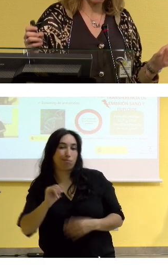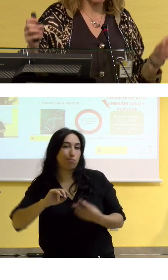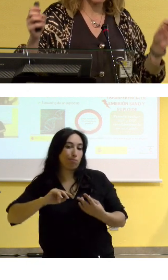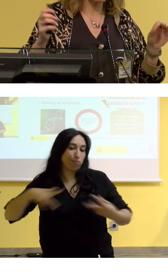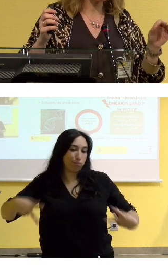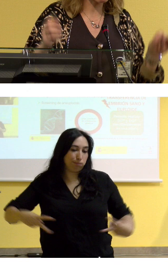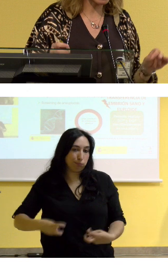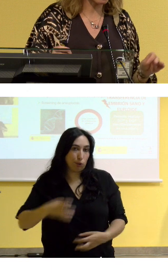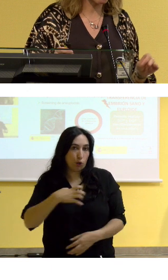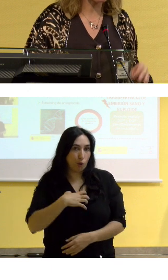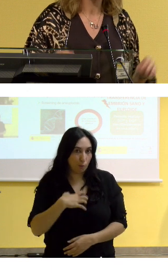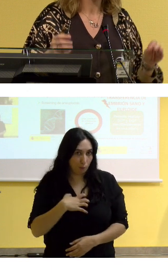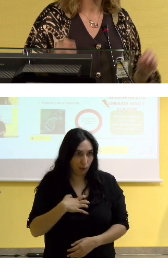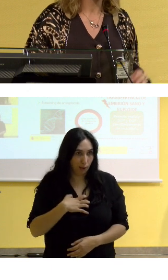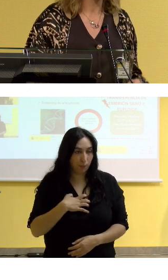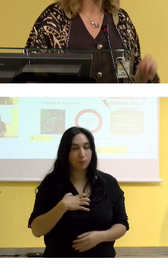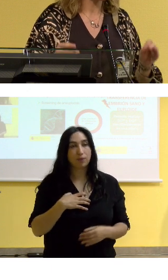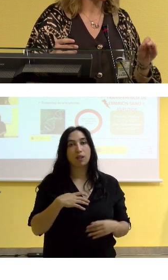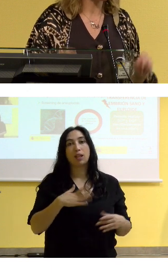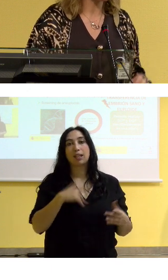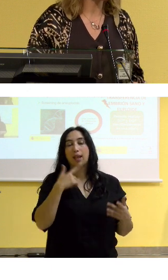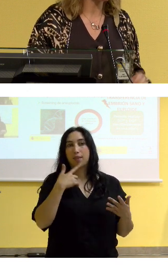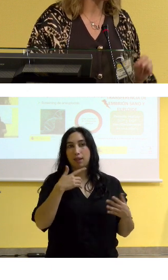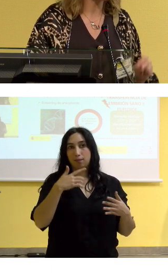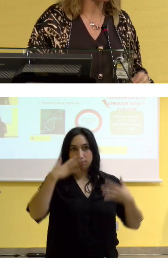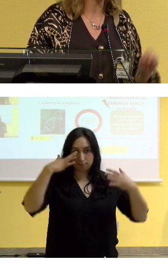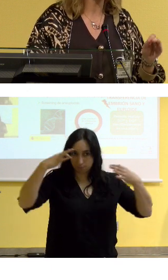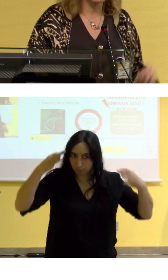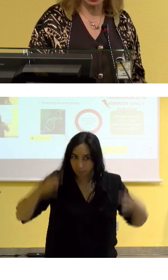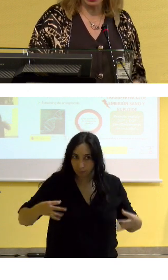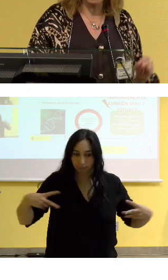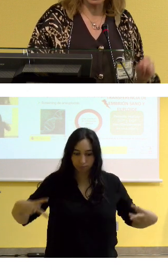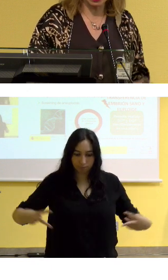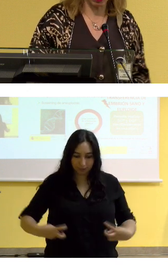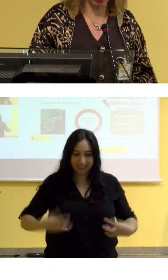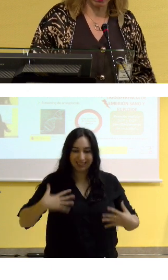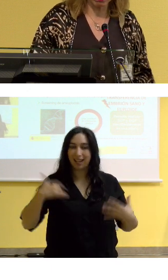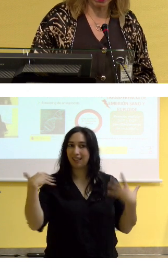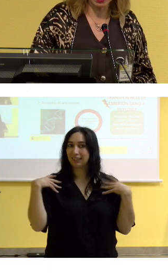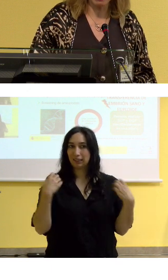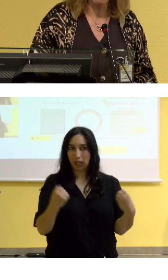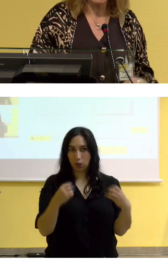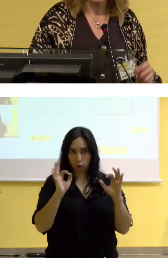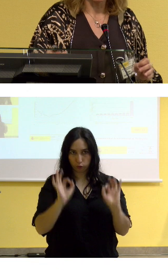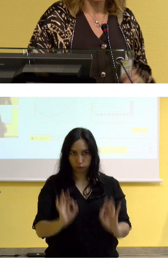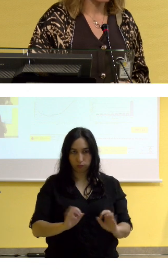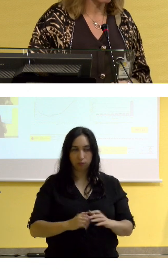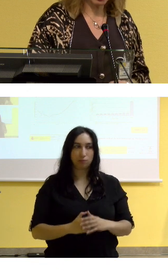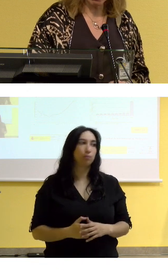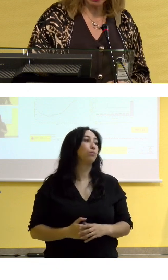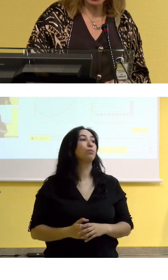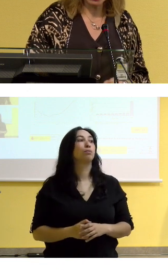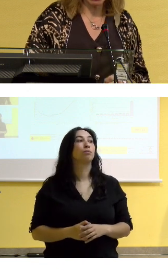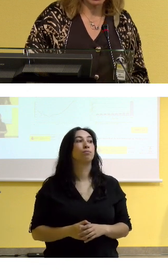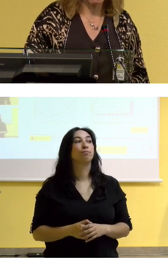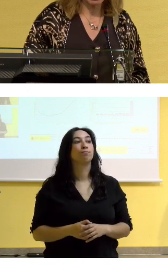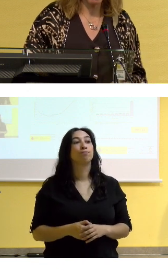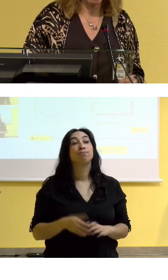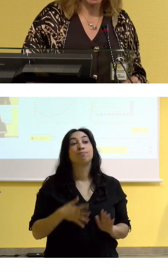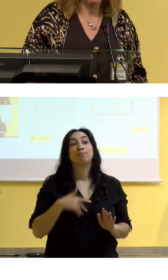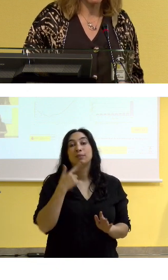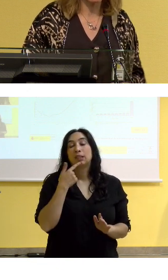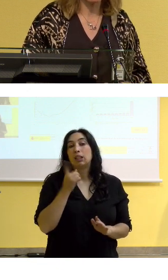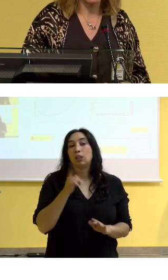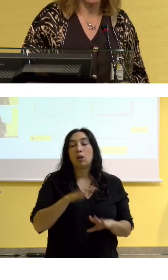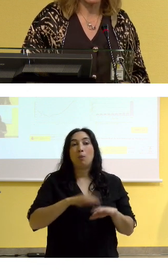¿vale? O sea, ya nos vamos a asegurar que vamos a transferir embriones que sean sanos, ¿vale? Esto simplemente es para que veáis